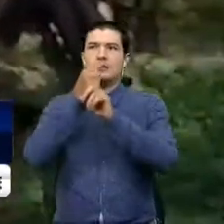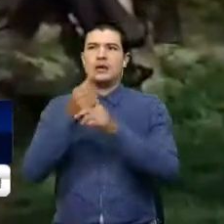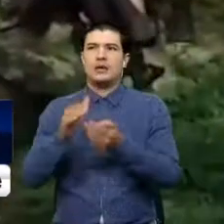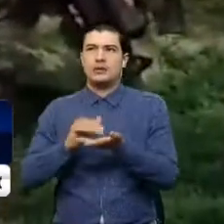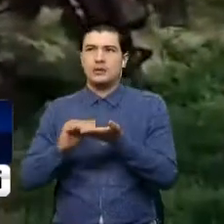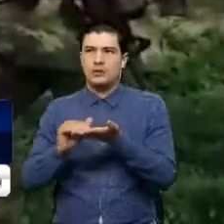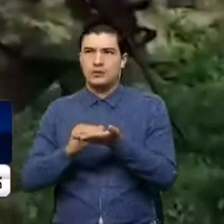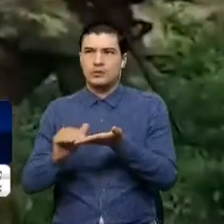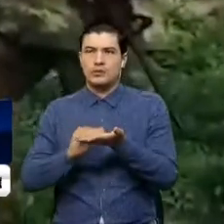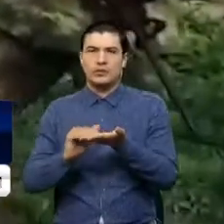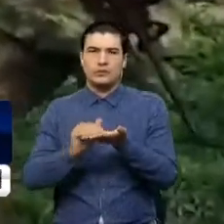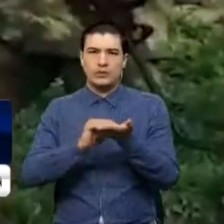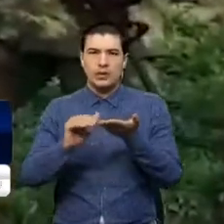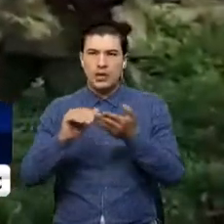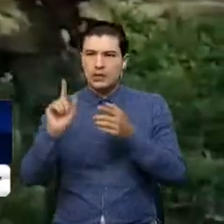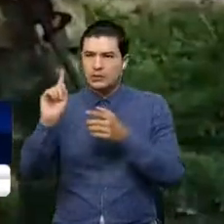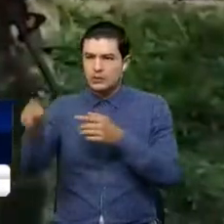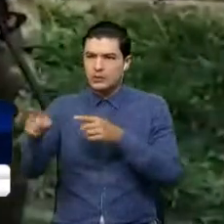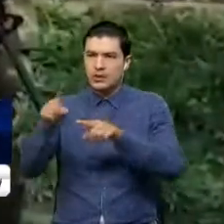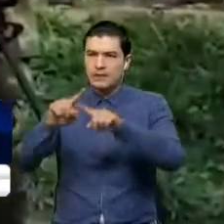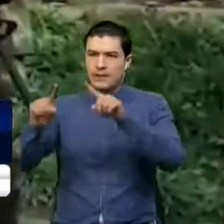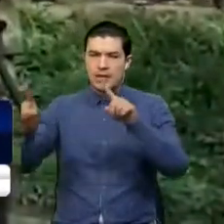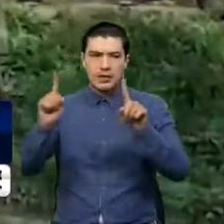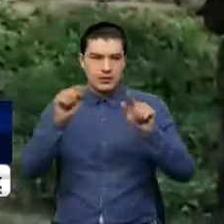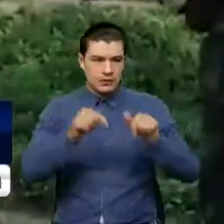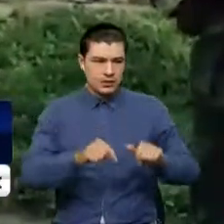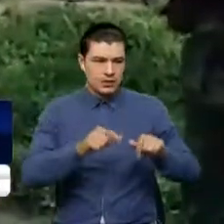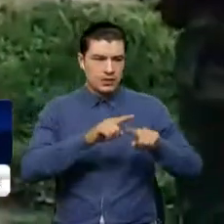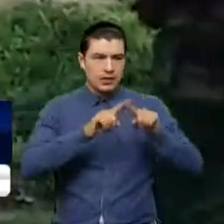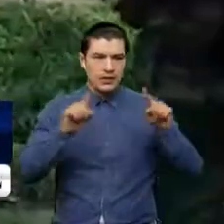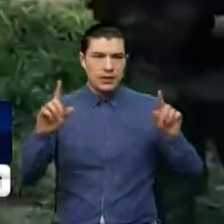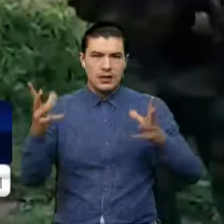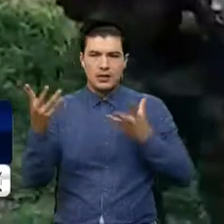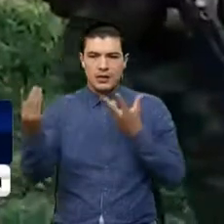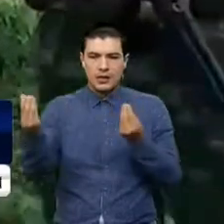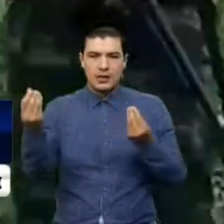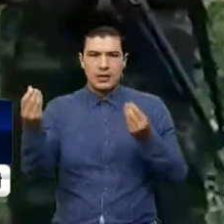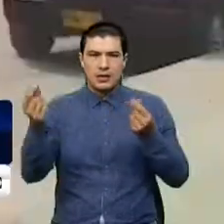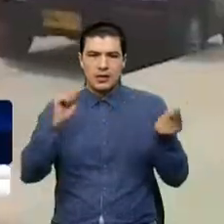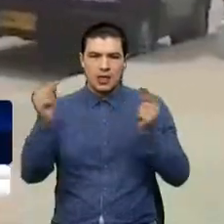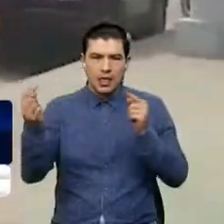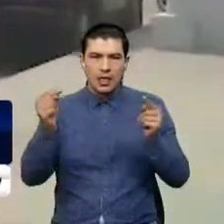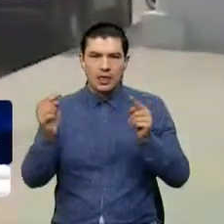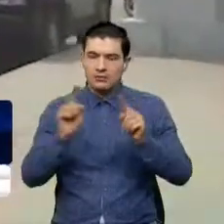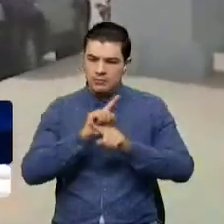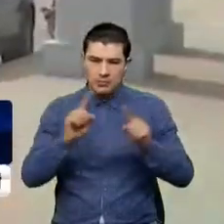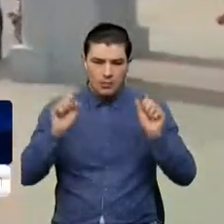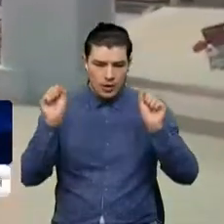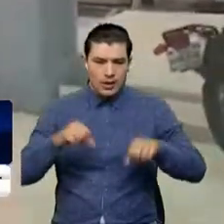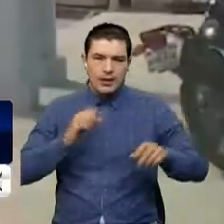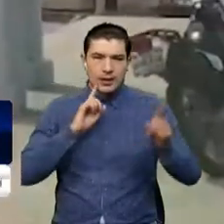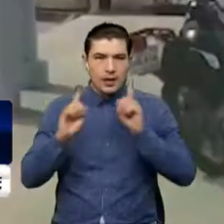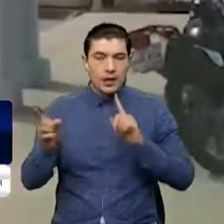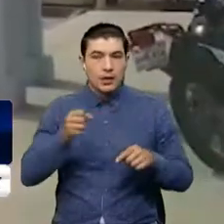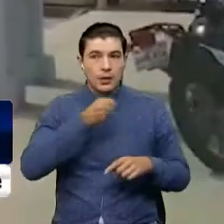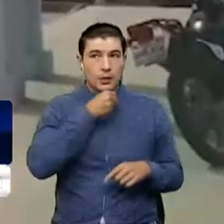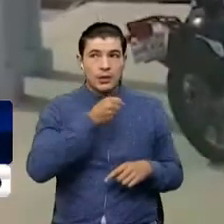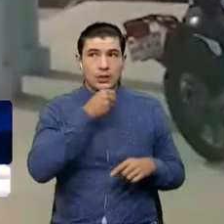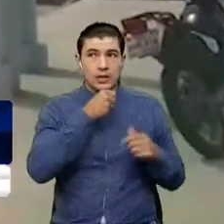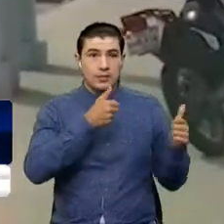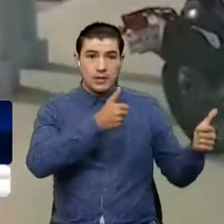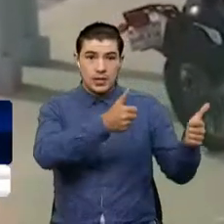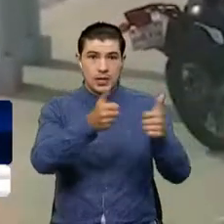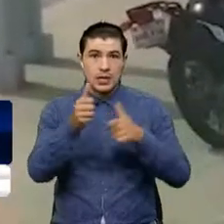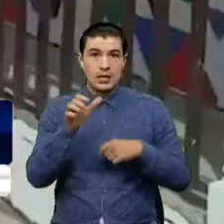a las diferencias y dos guerrilleros la noticia fue bien recibida por autoridades y